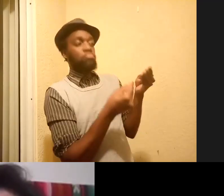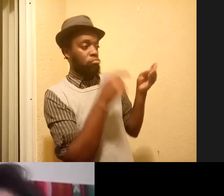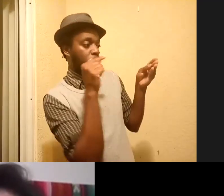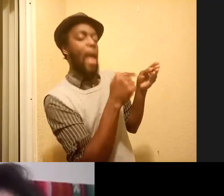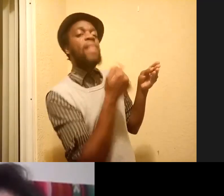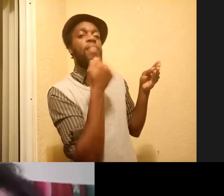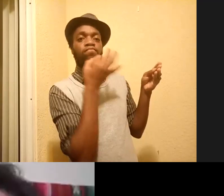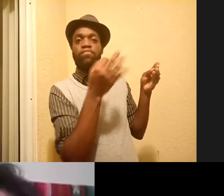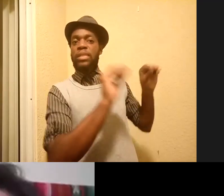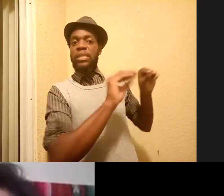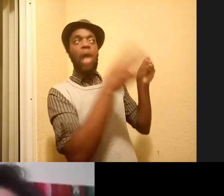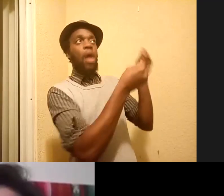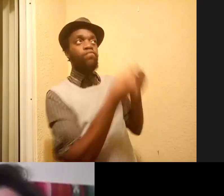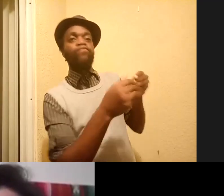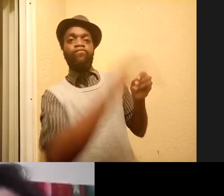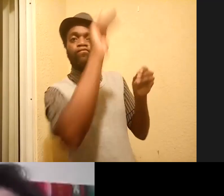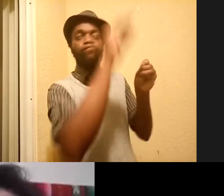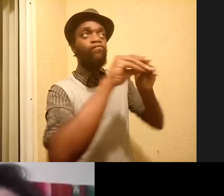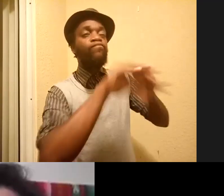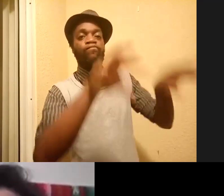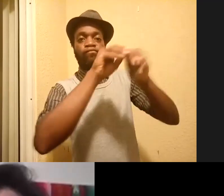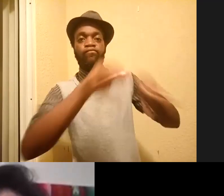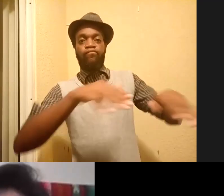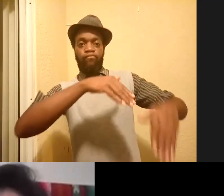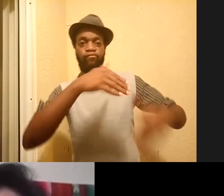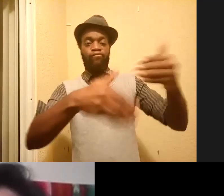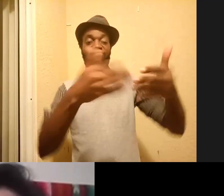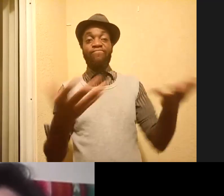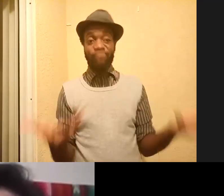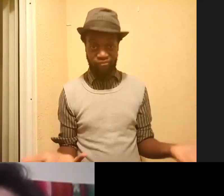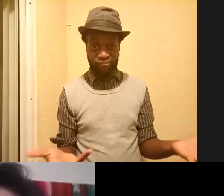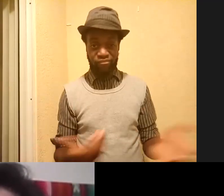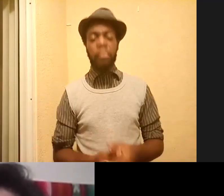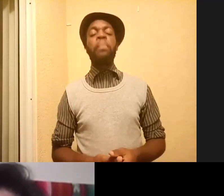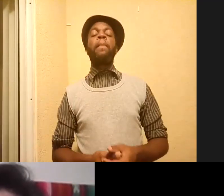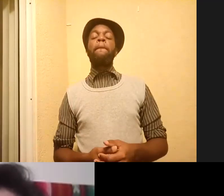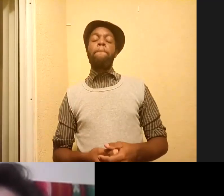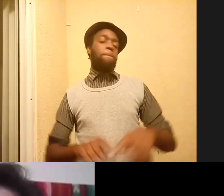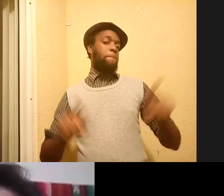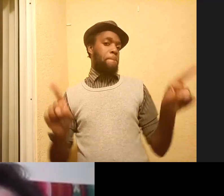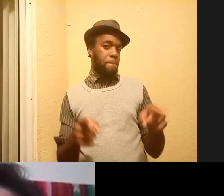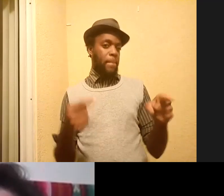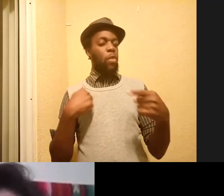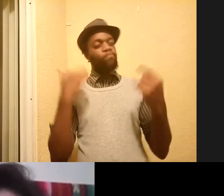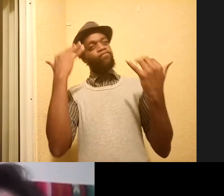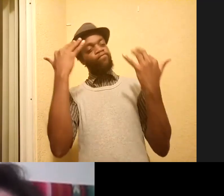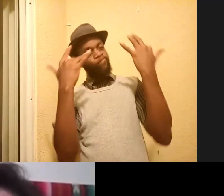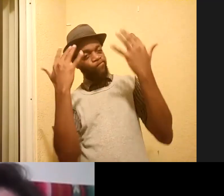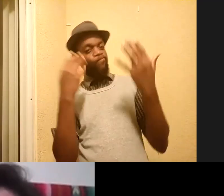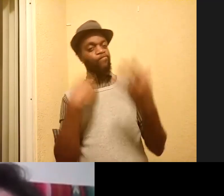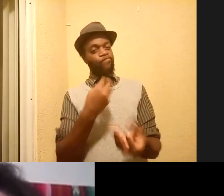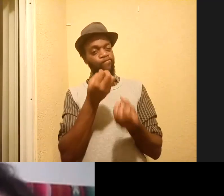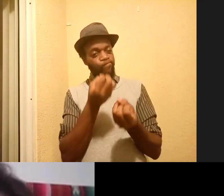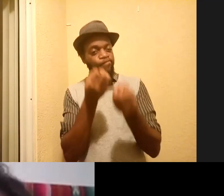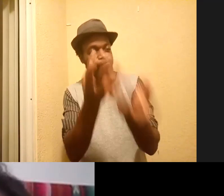de nuestros países. Hasta aquí en cuanto a las reflexiones y un poco